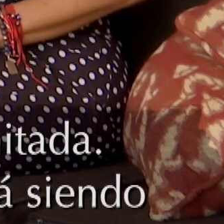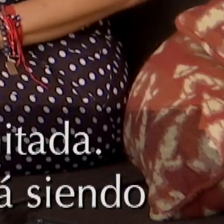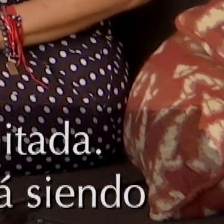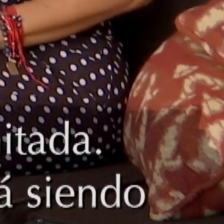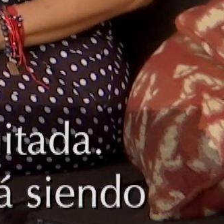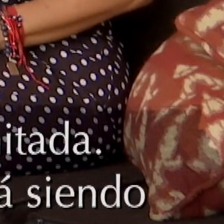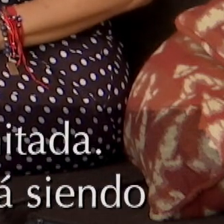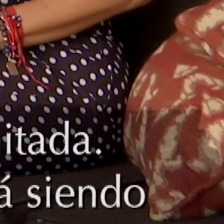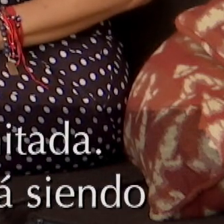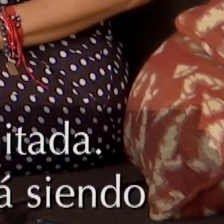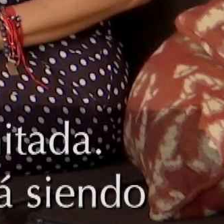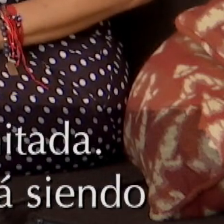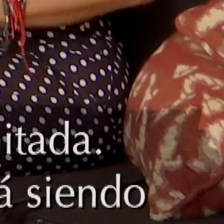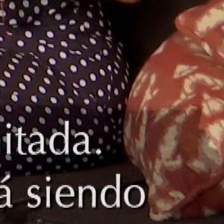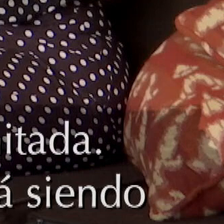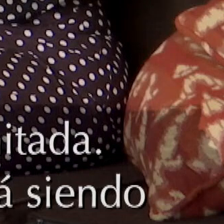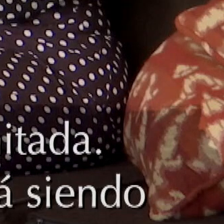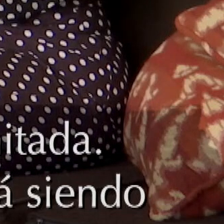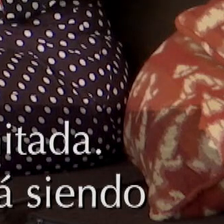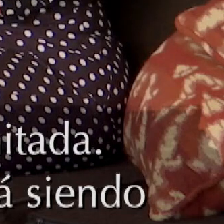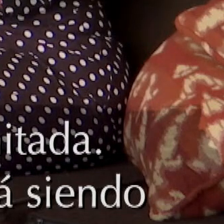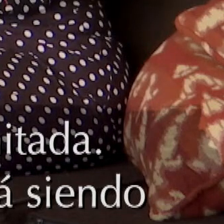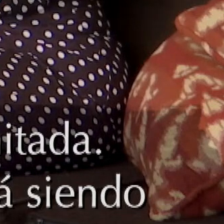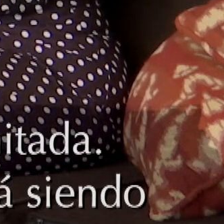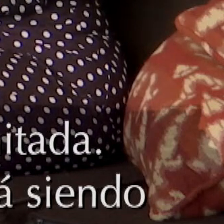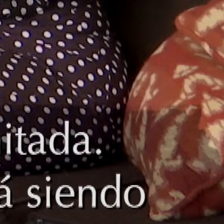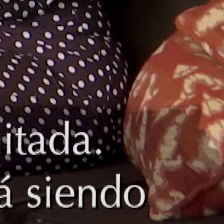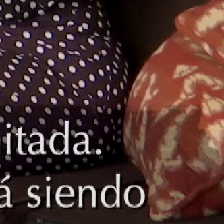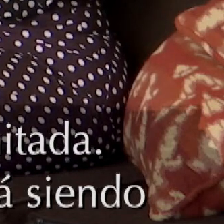A la primera en que tu libertad esté